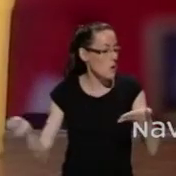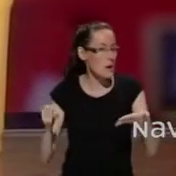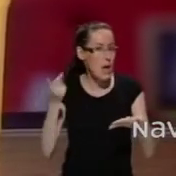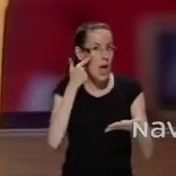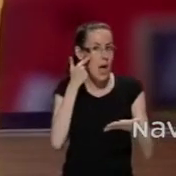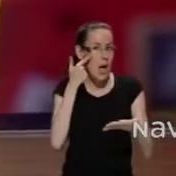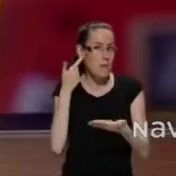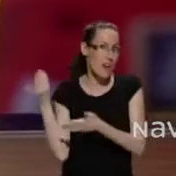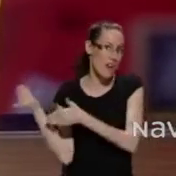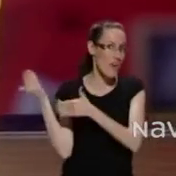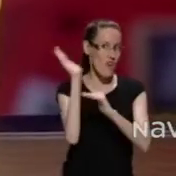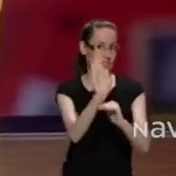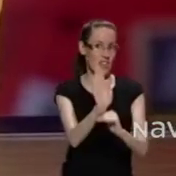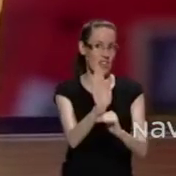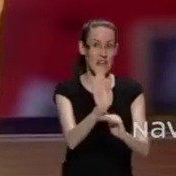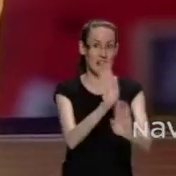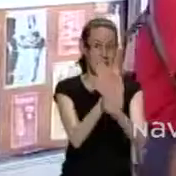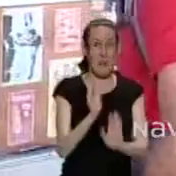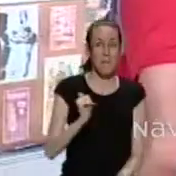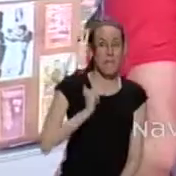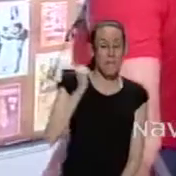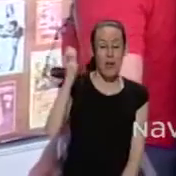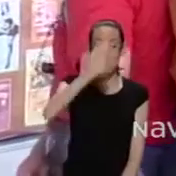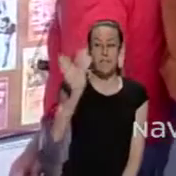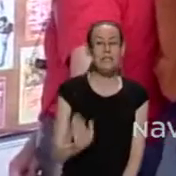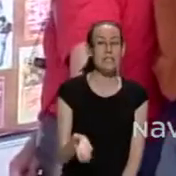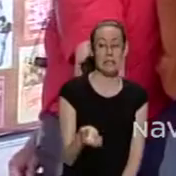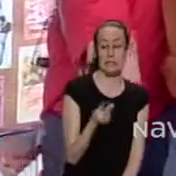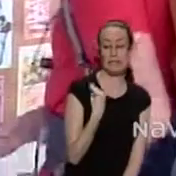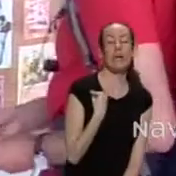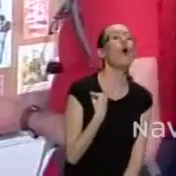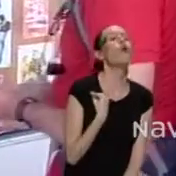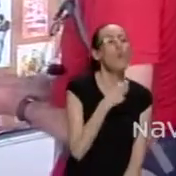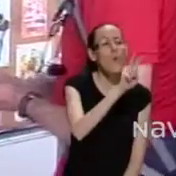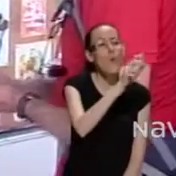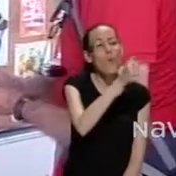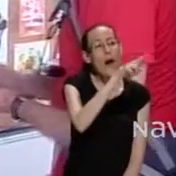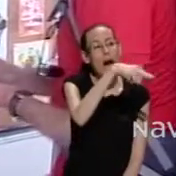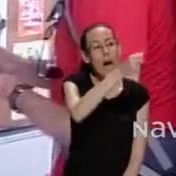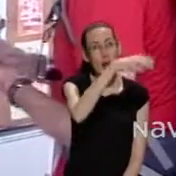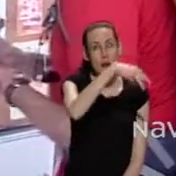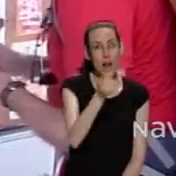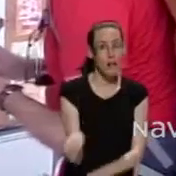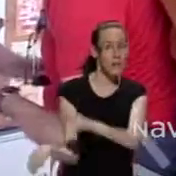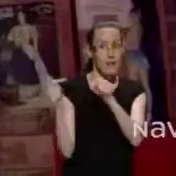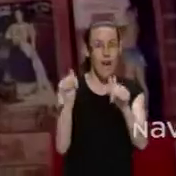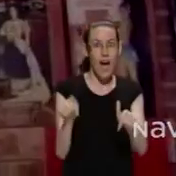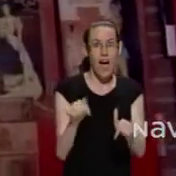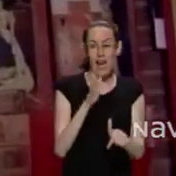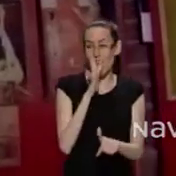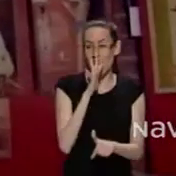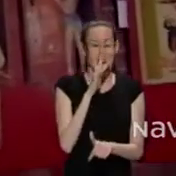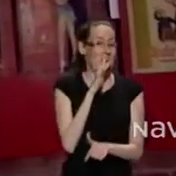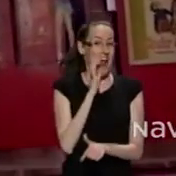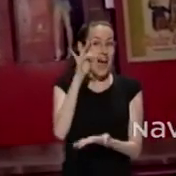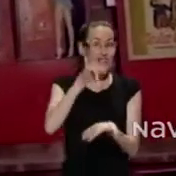necesitan. Y entre las cosas que pidieron, pues casualmente vinieron unos brasileños, me pidieron guaraná, conseguí guaraná y traje. Y entonces ahora es como que tienen la lección aprendida.